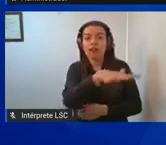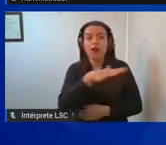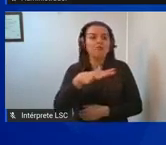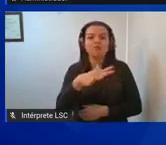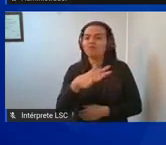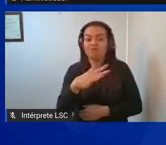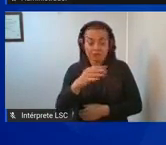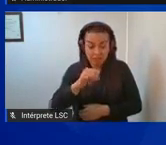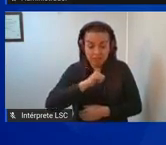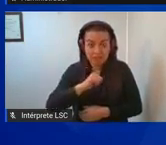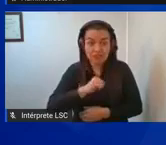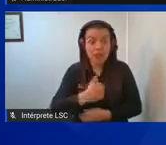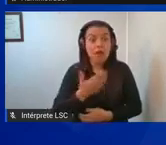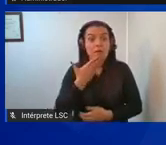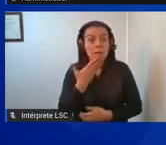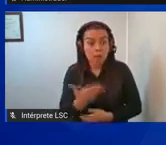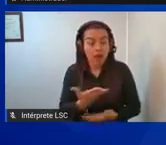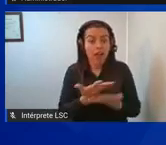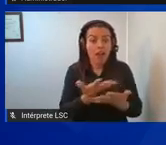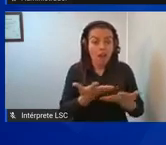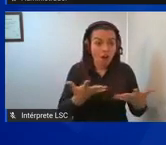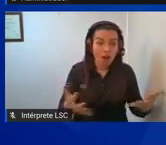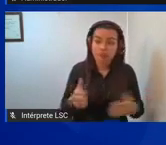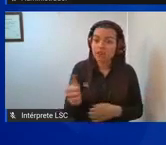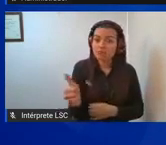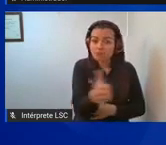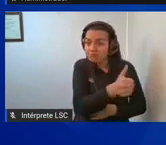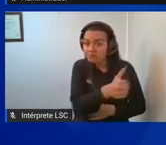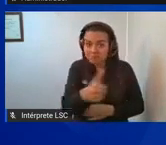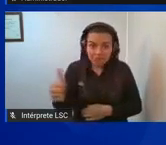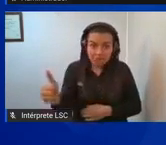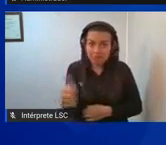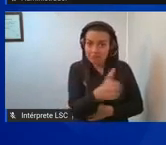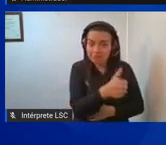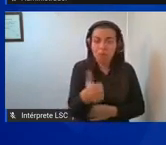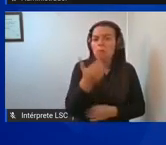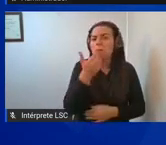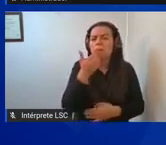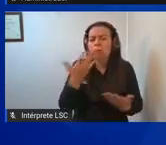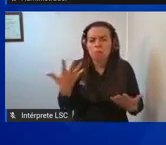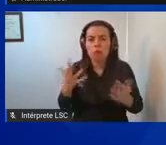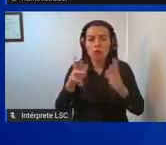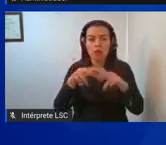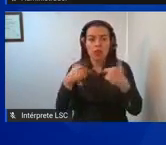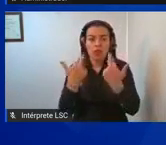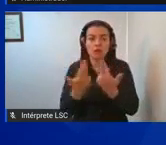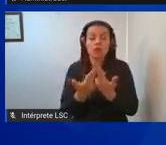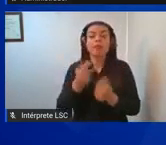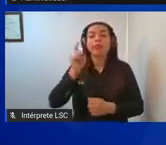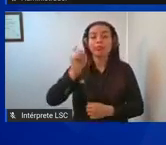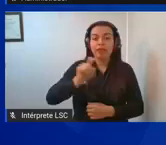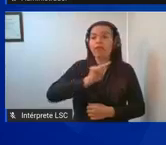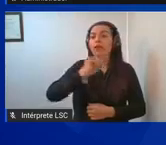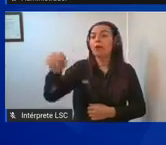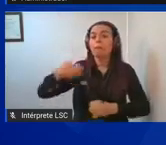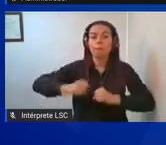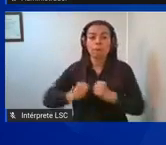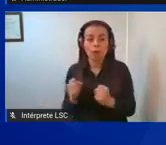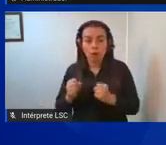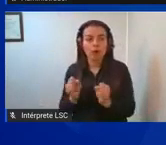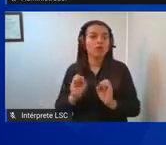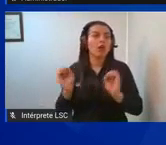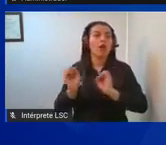recursos para desplazarse en un momento dado si la reunión es en Bogotá o en cualquier otra